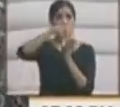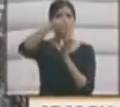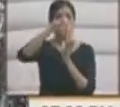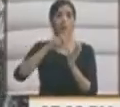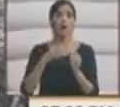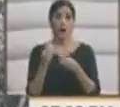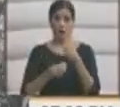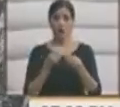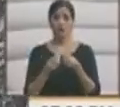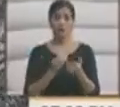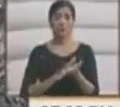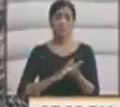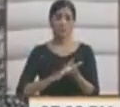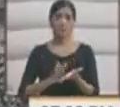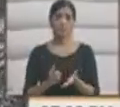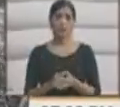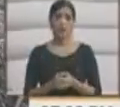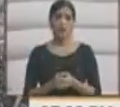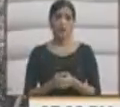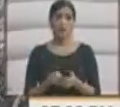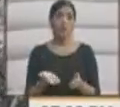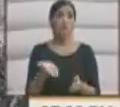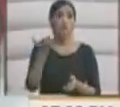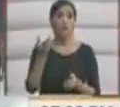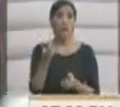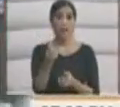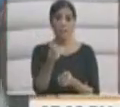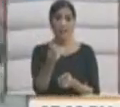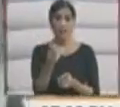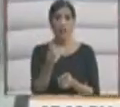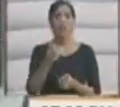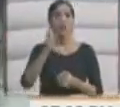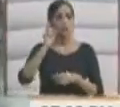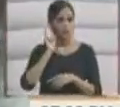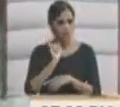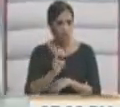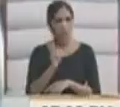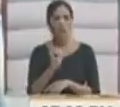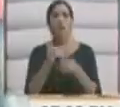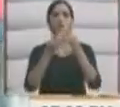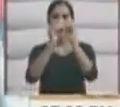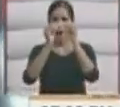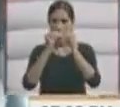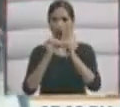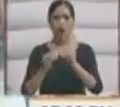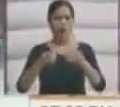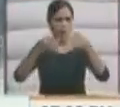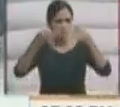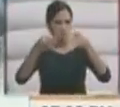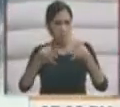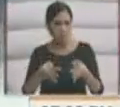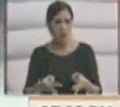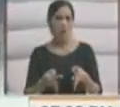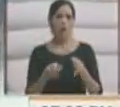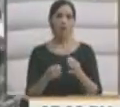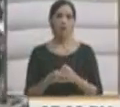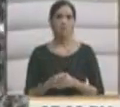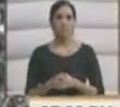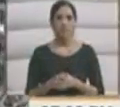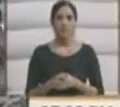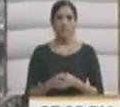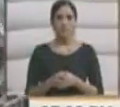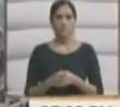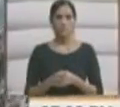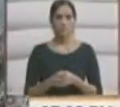momento que suben el precio, tiene que el metro tiene que estar bien arreglado. Con ese aumento piensan poner, arreglen